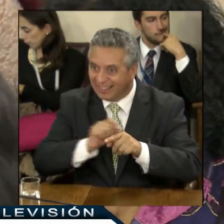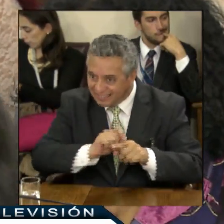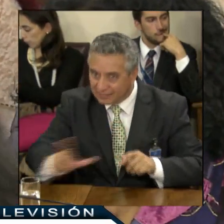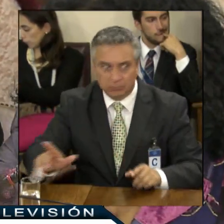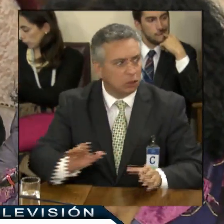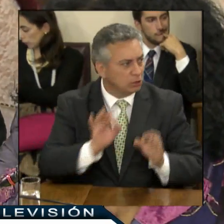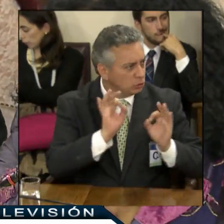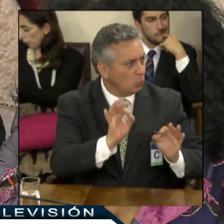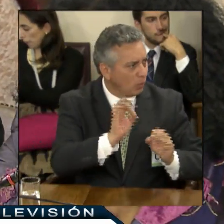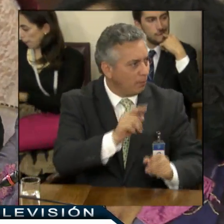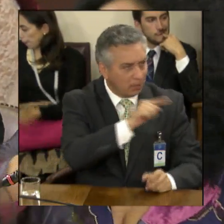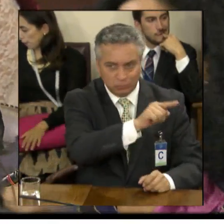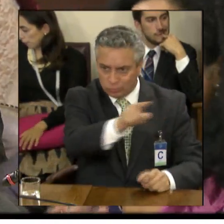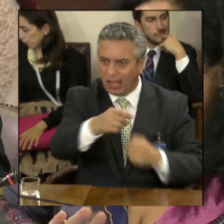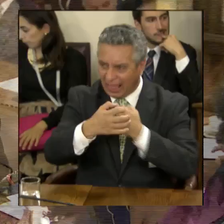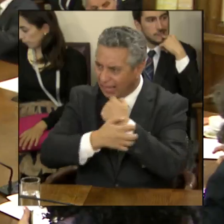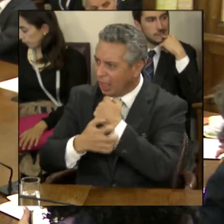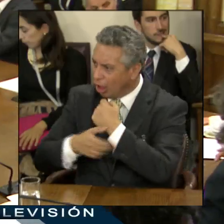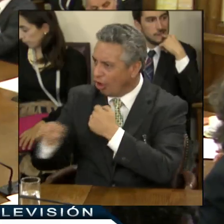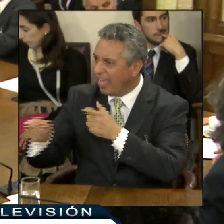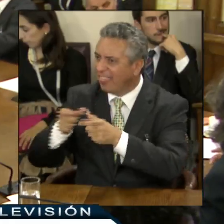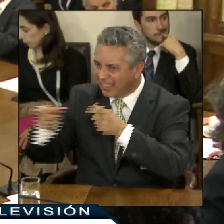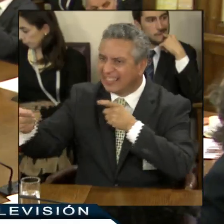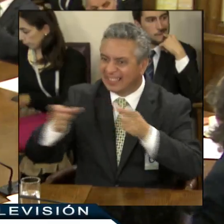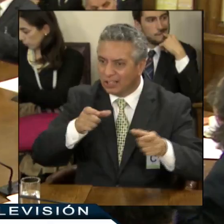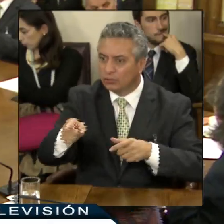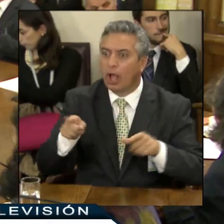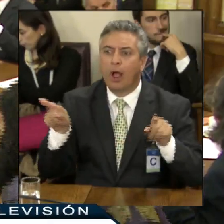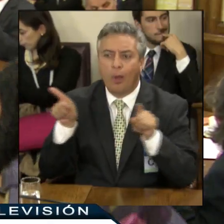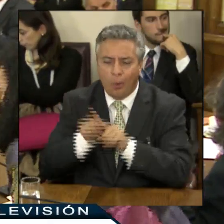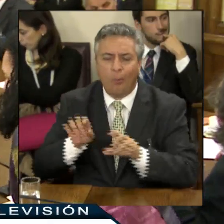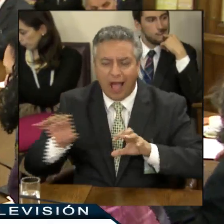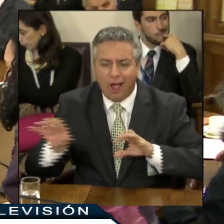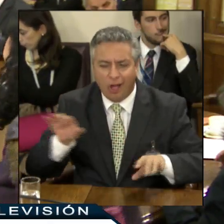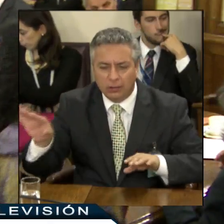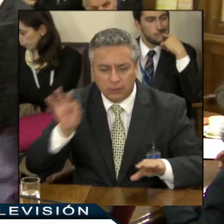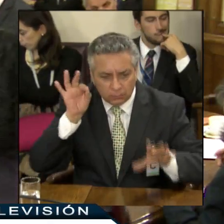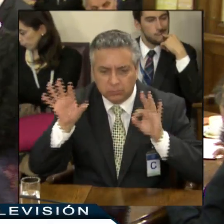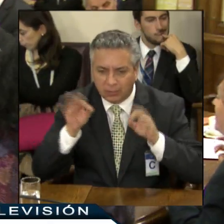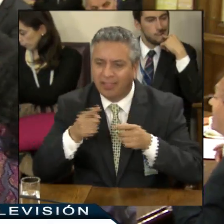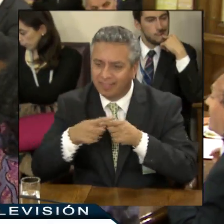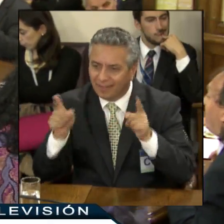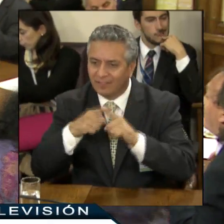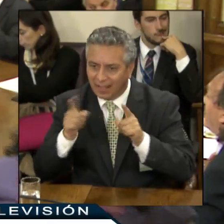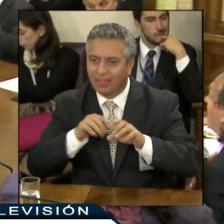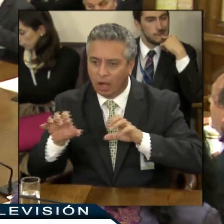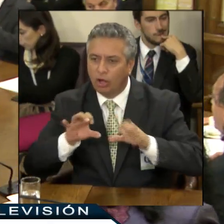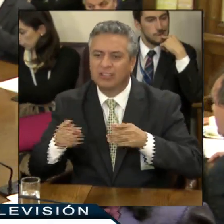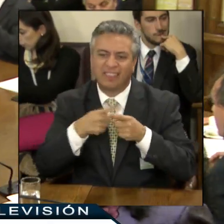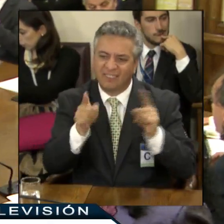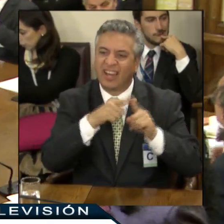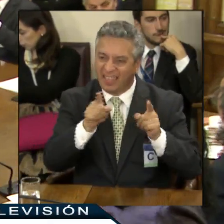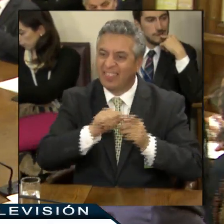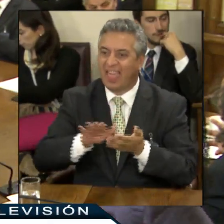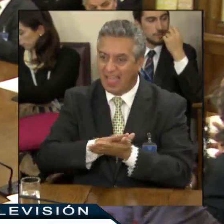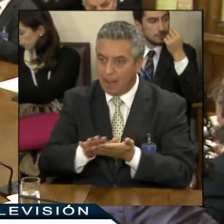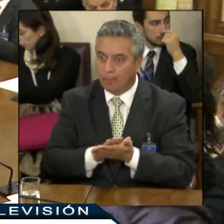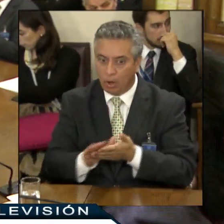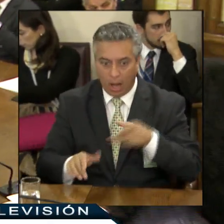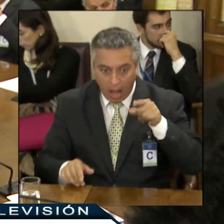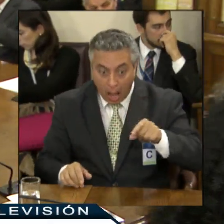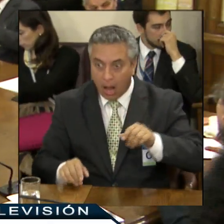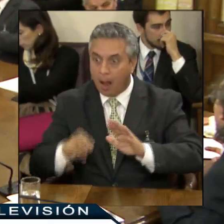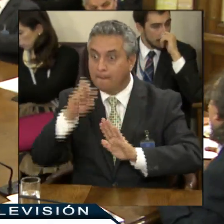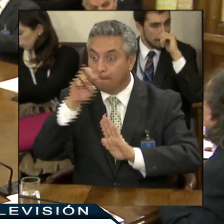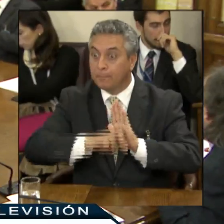ustedes en su en sus regiones en sus distritos les aparecen iguales cosas no de distintas maneras con distintos ejemplos le parece Y entonces nace este